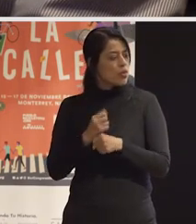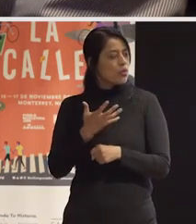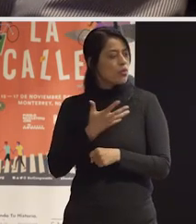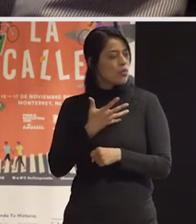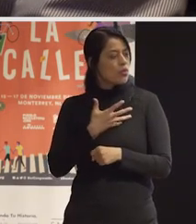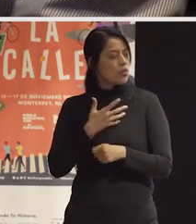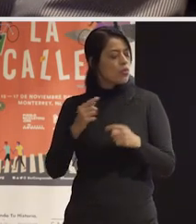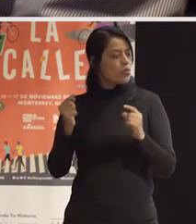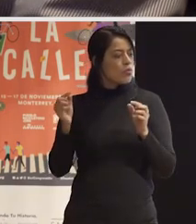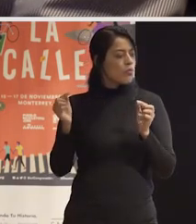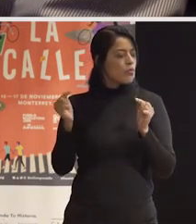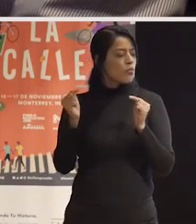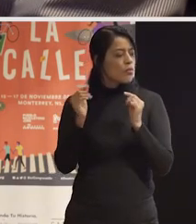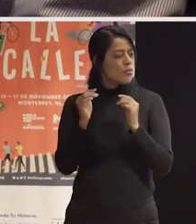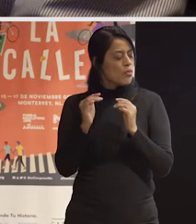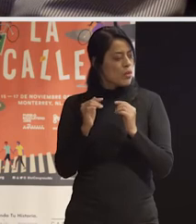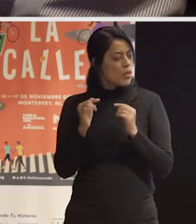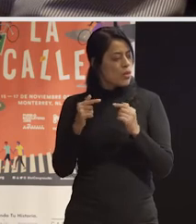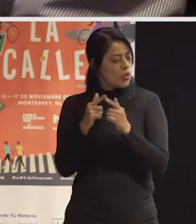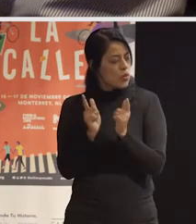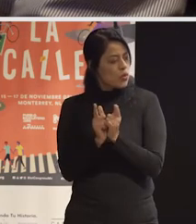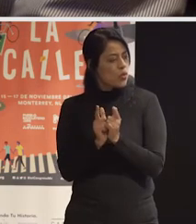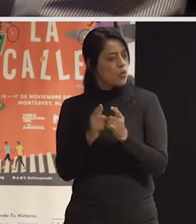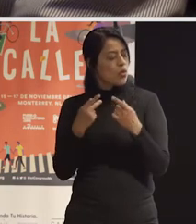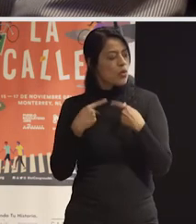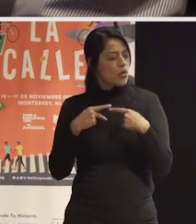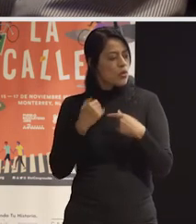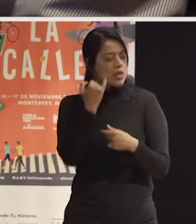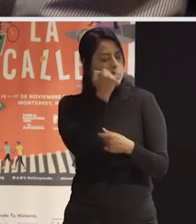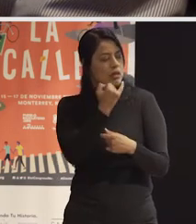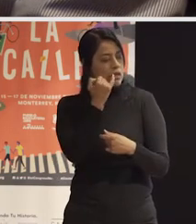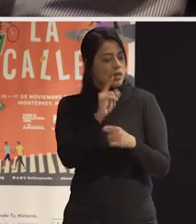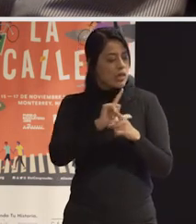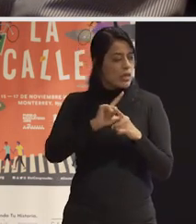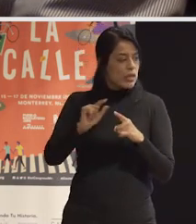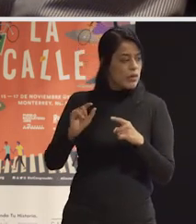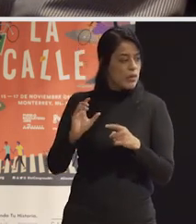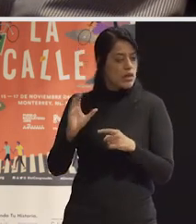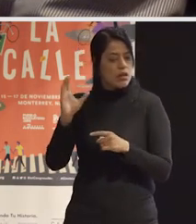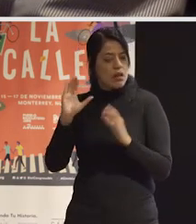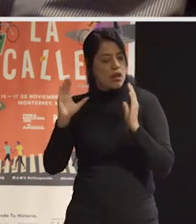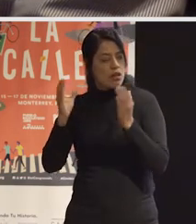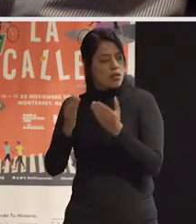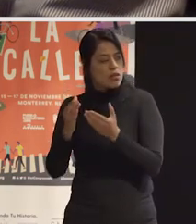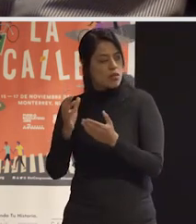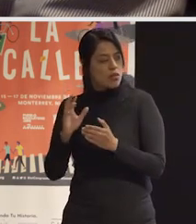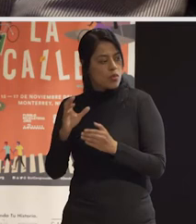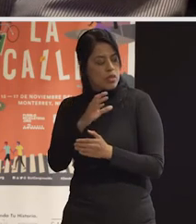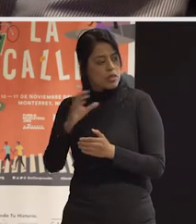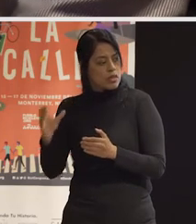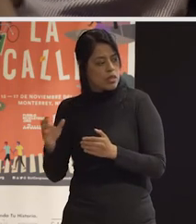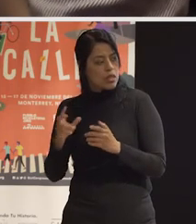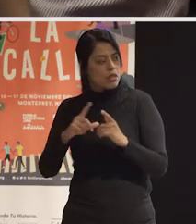contacto con un grupo de lingüistas que iban a las comunidades rurales de todo méxico y no sólo de